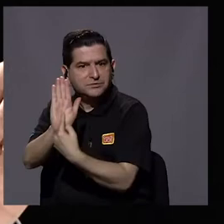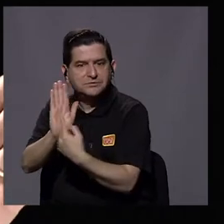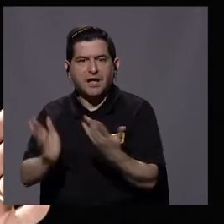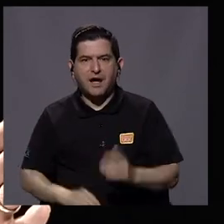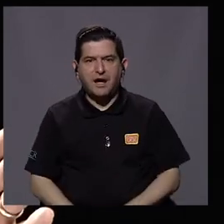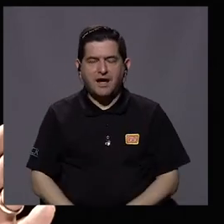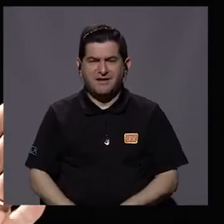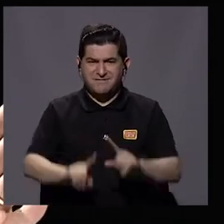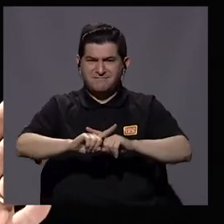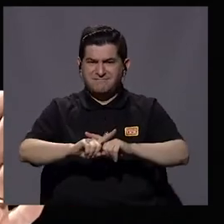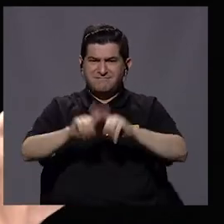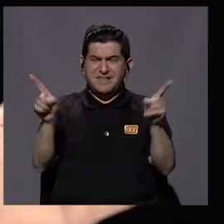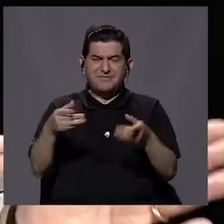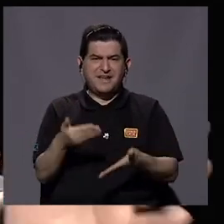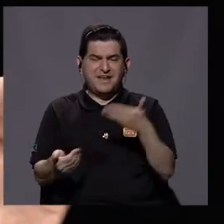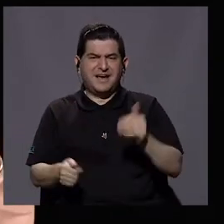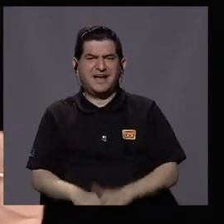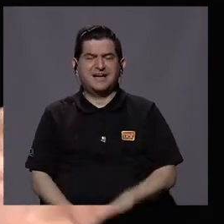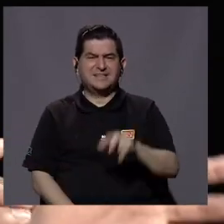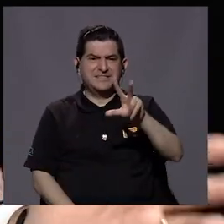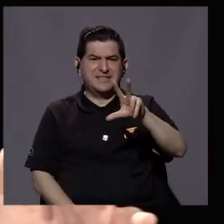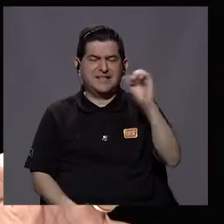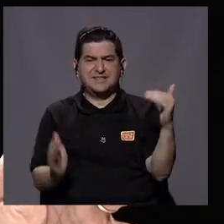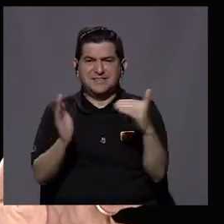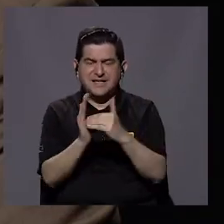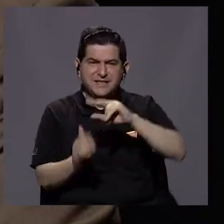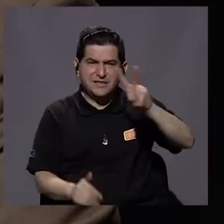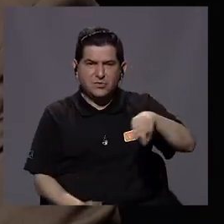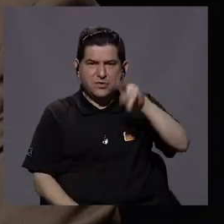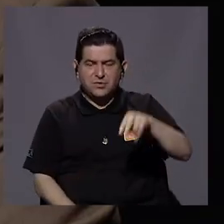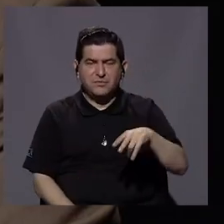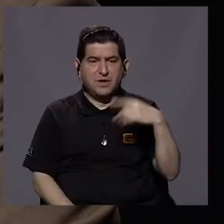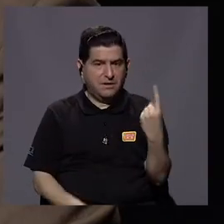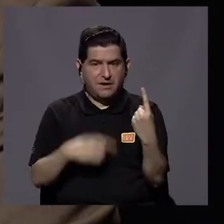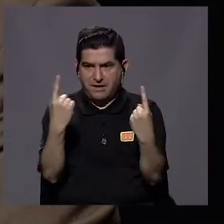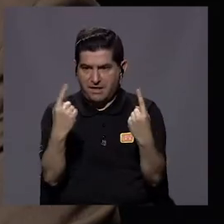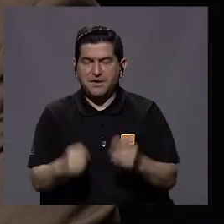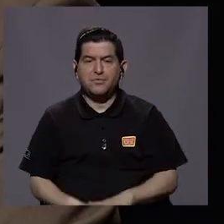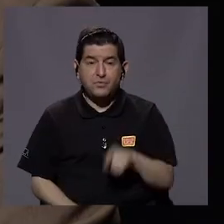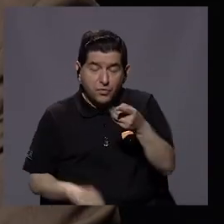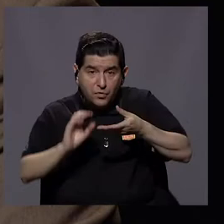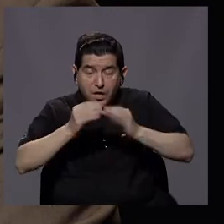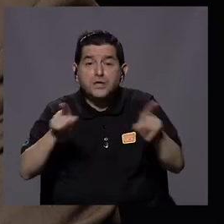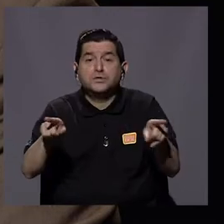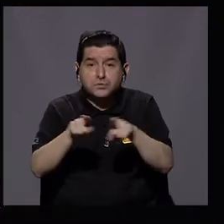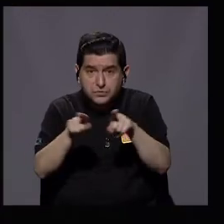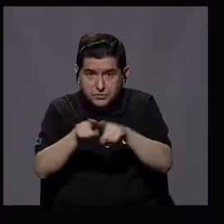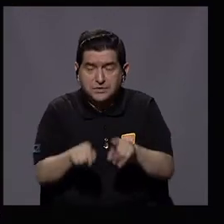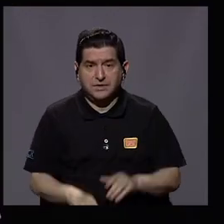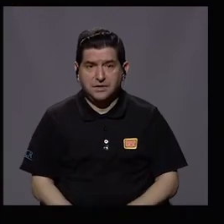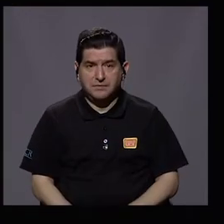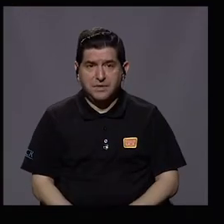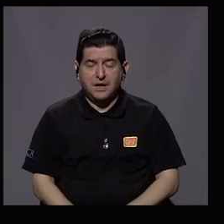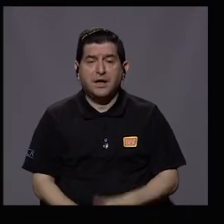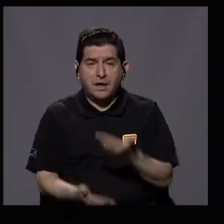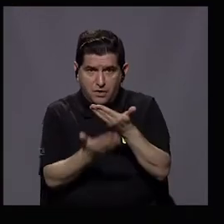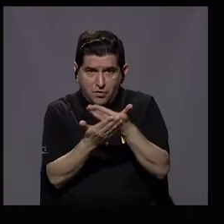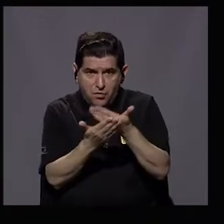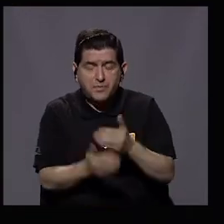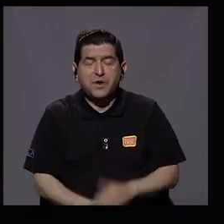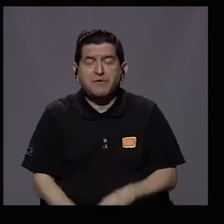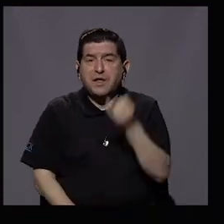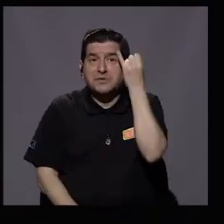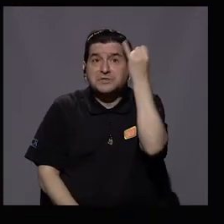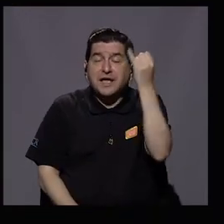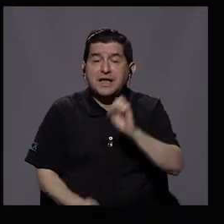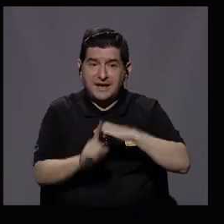de una diferencia de casi 300 mil pesos entre uno y otro. Como esos datos también, obviamente, no solamente están ratificados en el